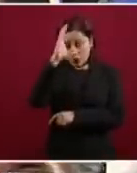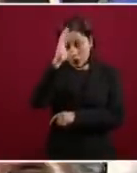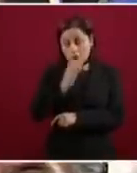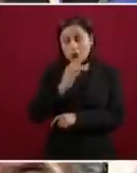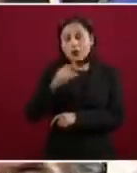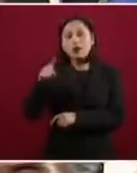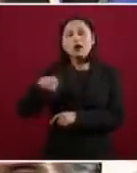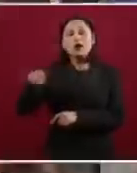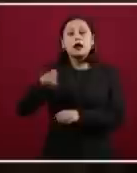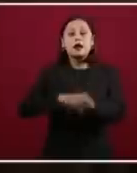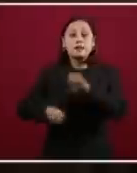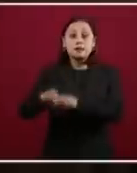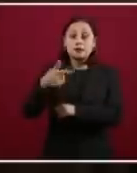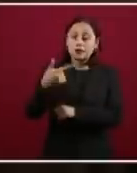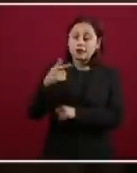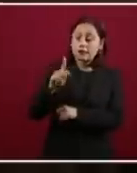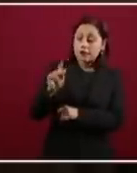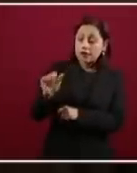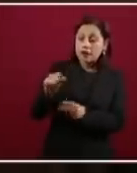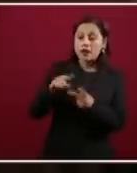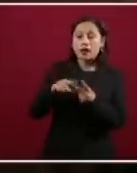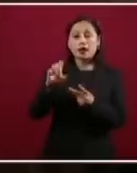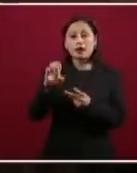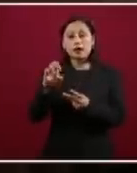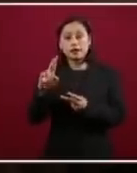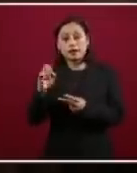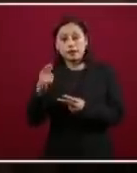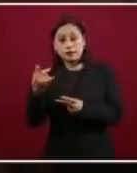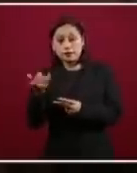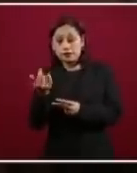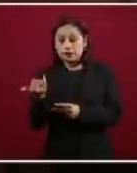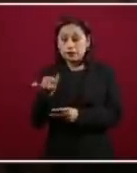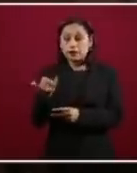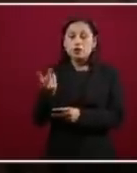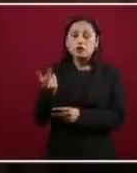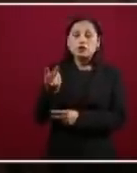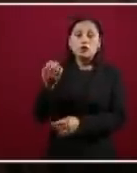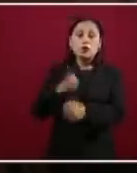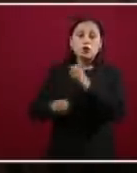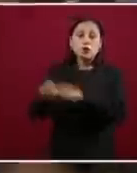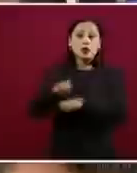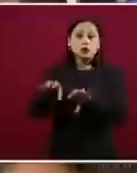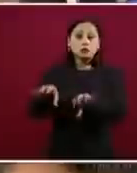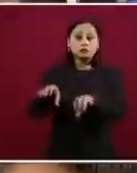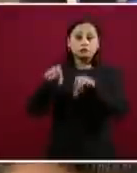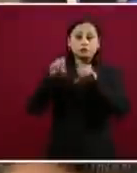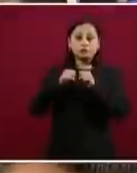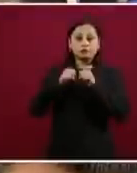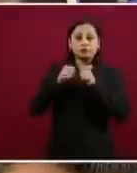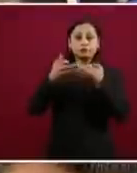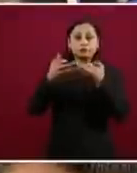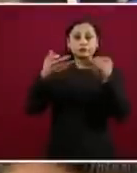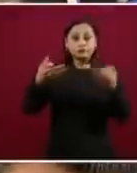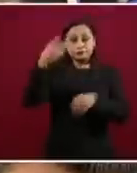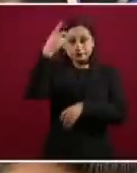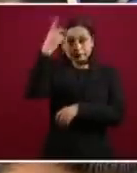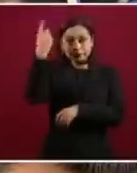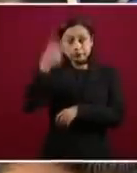GPA Energy se apoderaron, los despojaron de sus terrenos y ahora hasta los demandaron